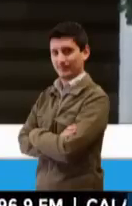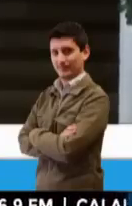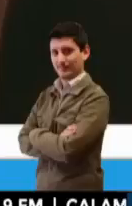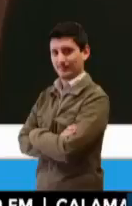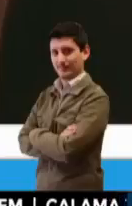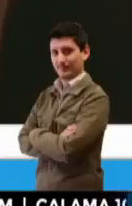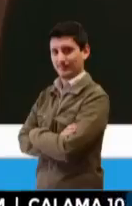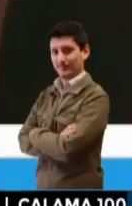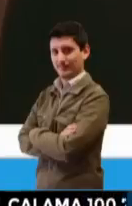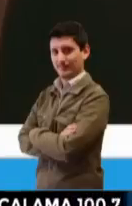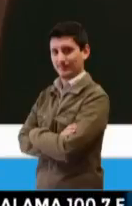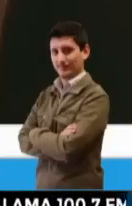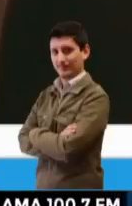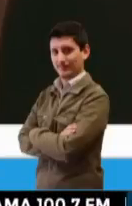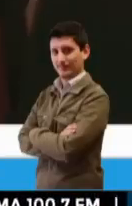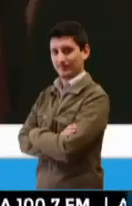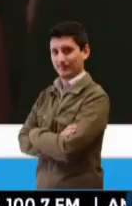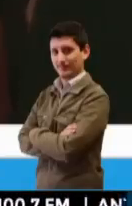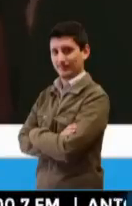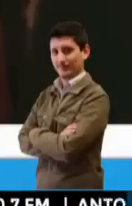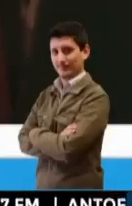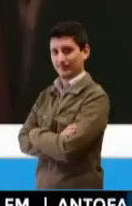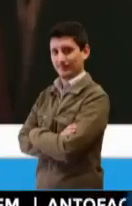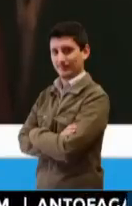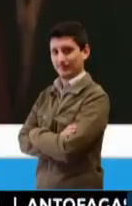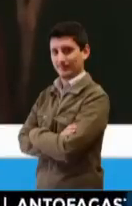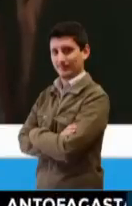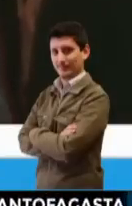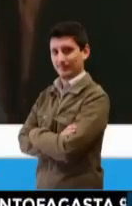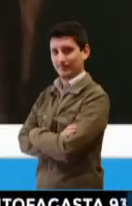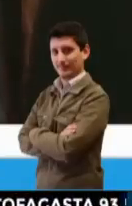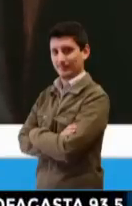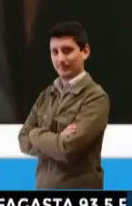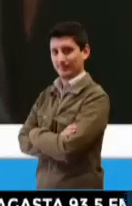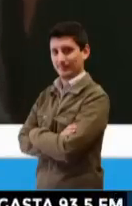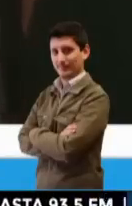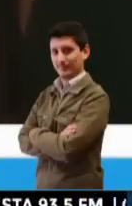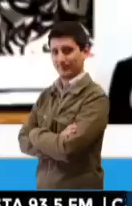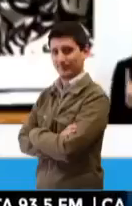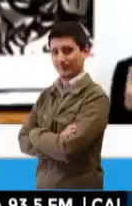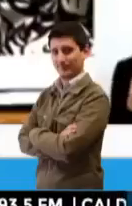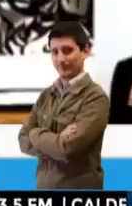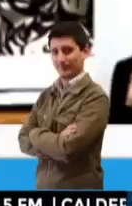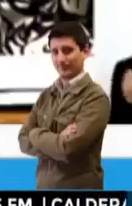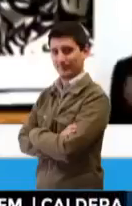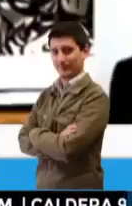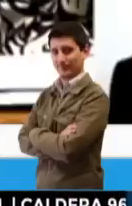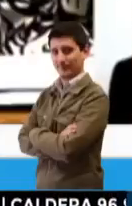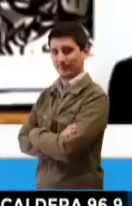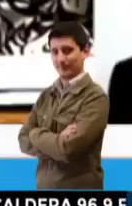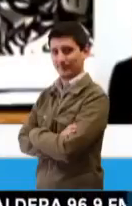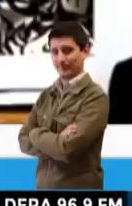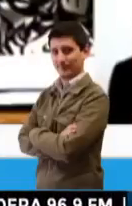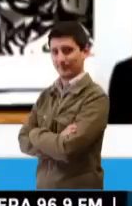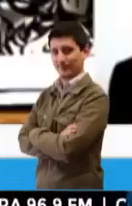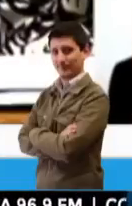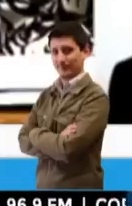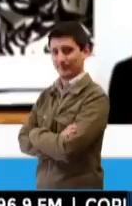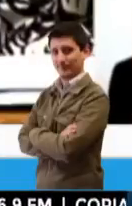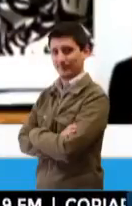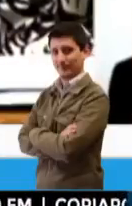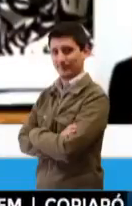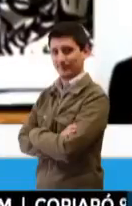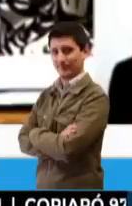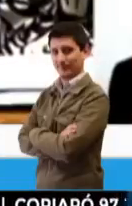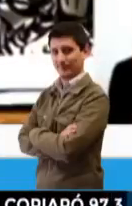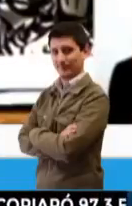no hecho el ministro Giorgio Jackson. Y así nos vamos, Nivaldo. Entonces, la verdad, en esta ocasión hay una situación que también hay que decirlo, y los